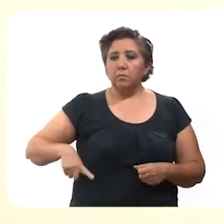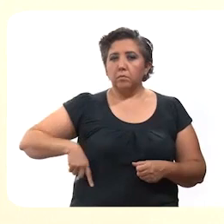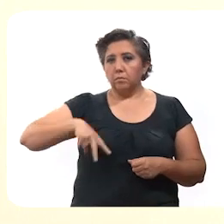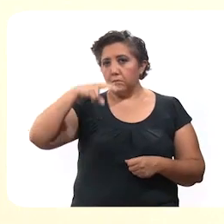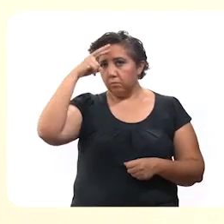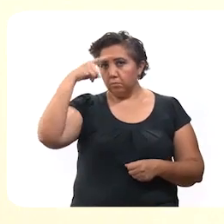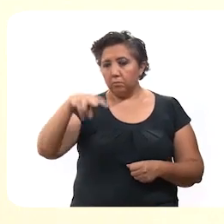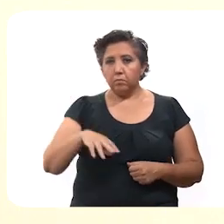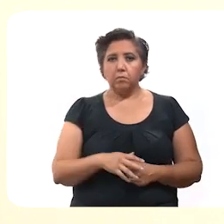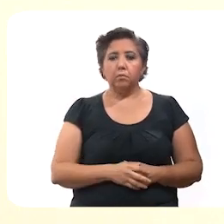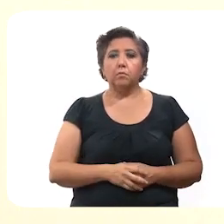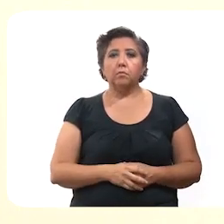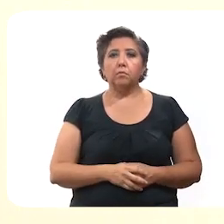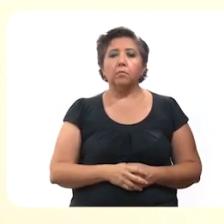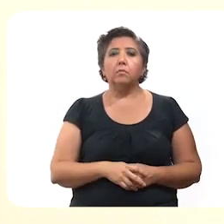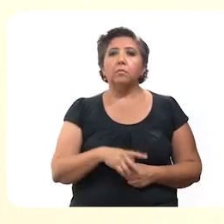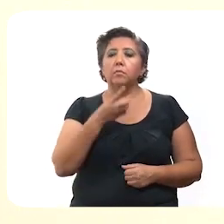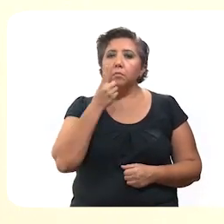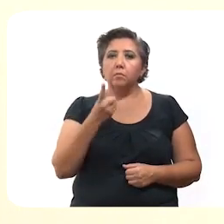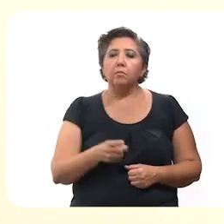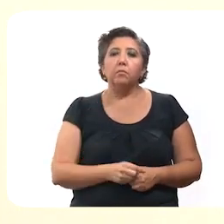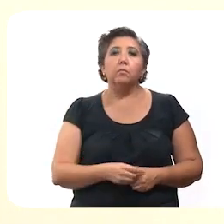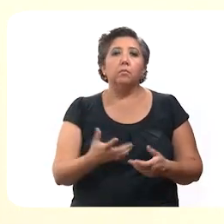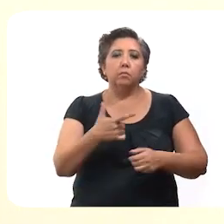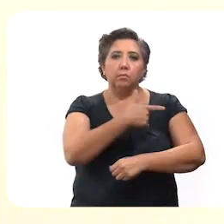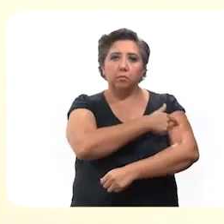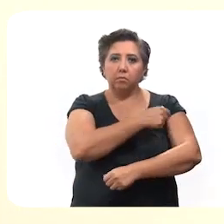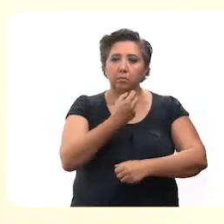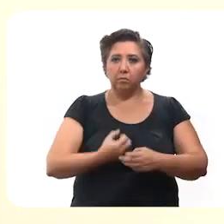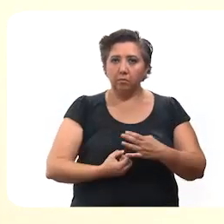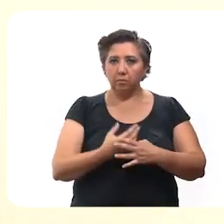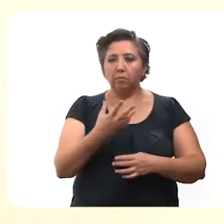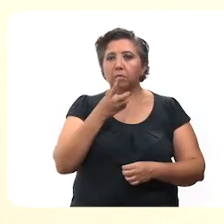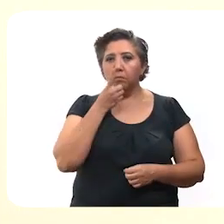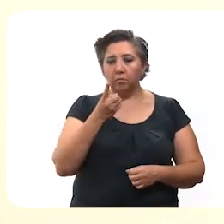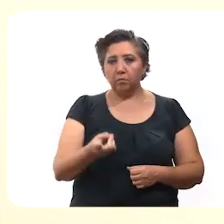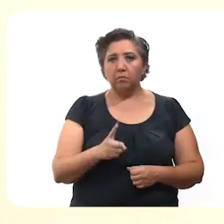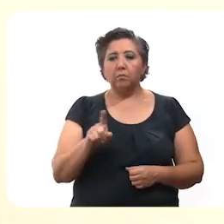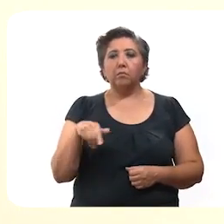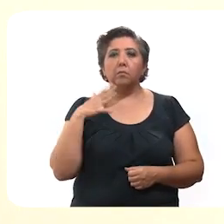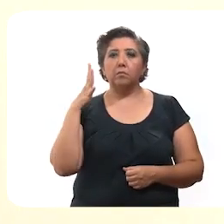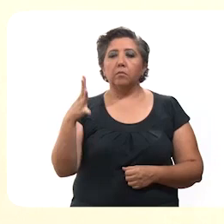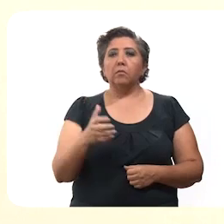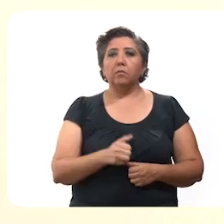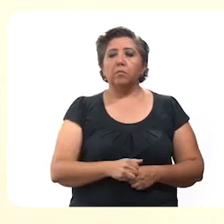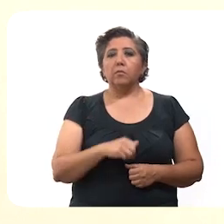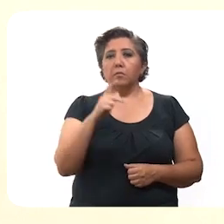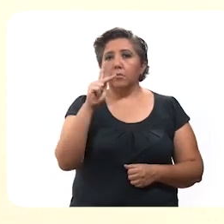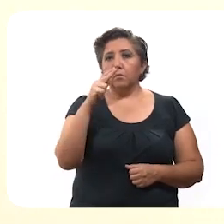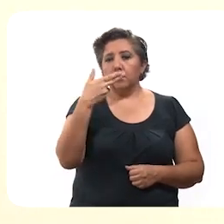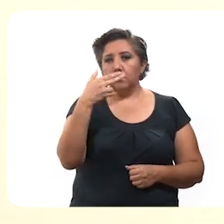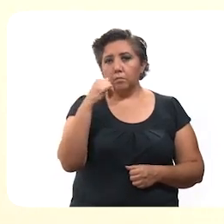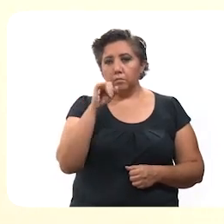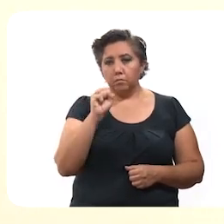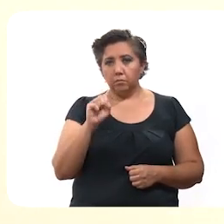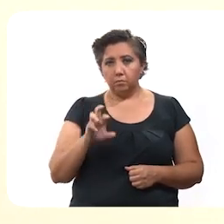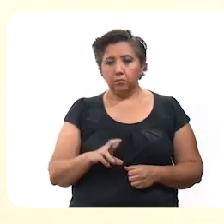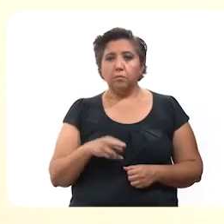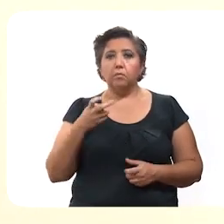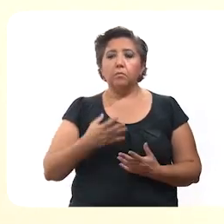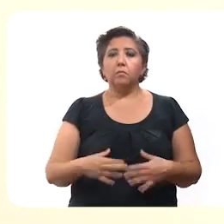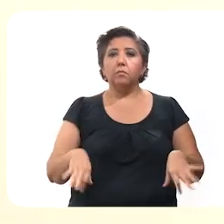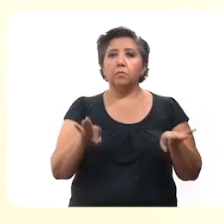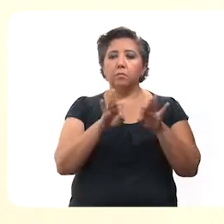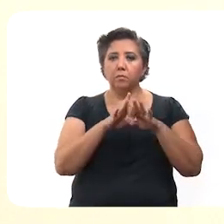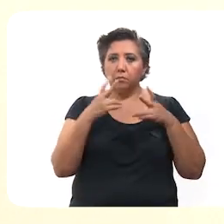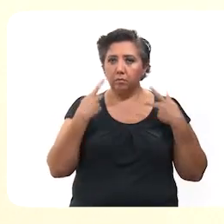del Gobierno federal. Las dosis que se estarán aplicando en esta nueva etapa de vacunación pertenecen a la farmacéutica Pfizer.